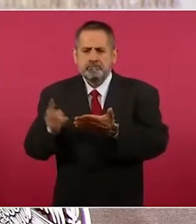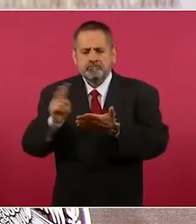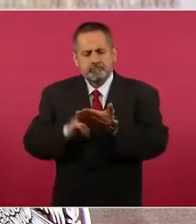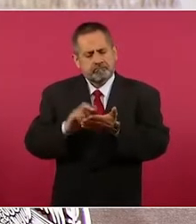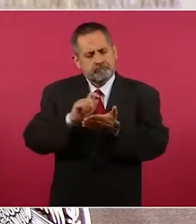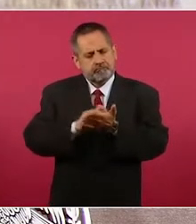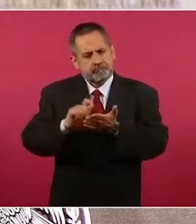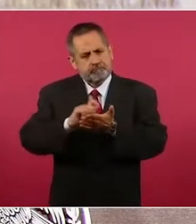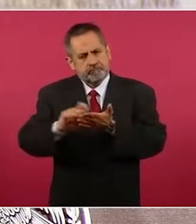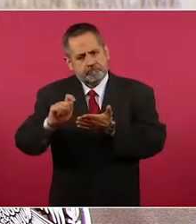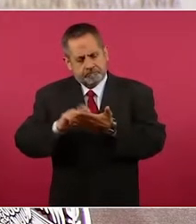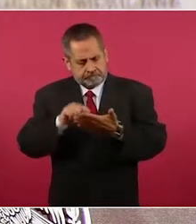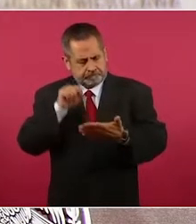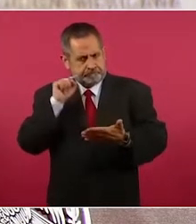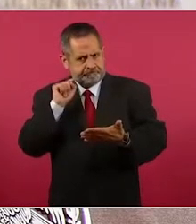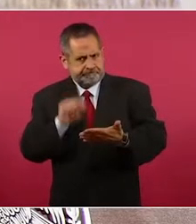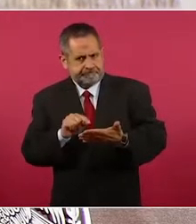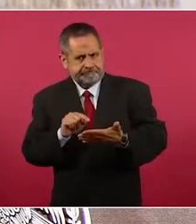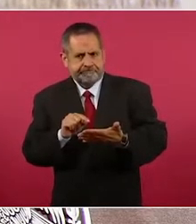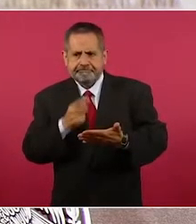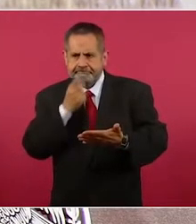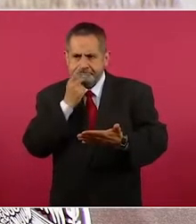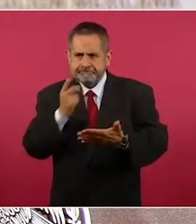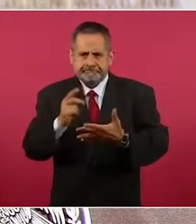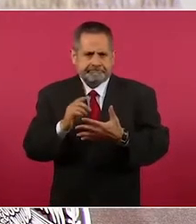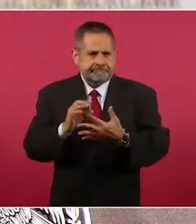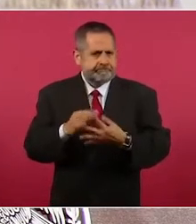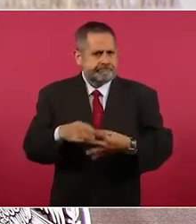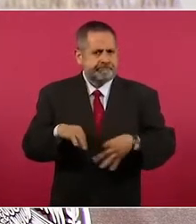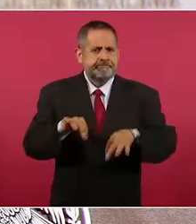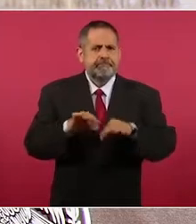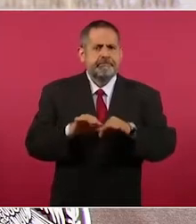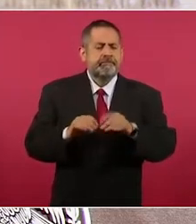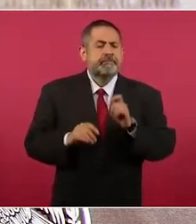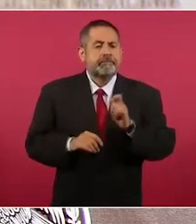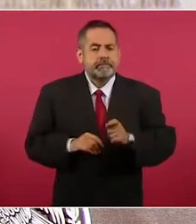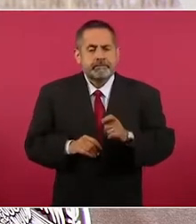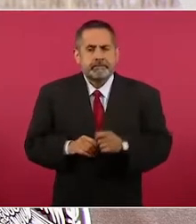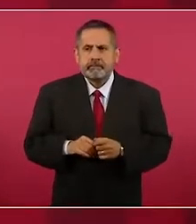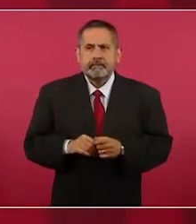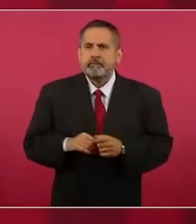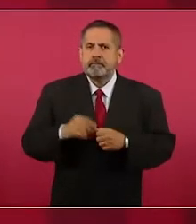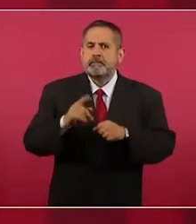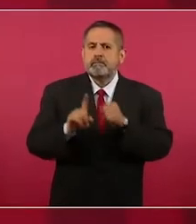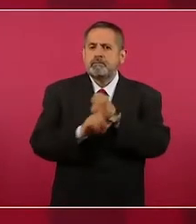subrayando de que no es la violencia